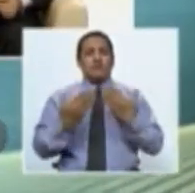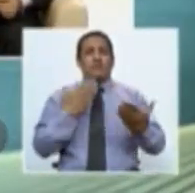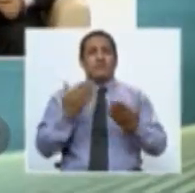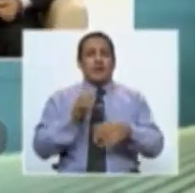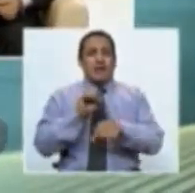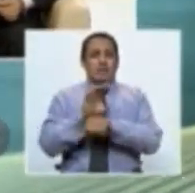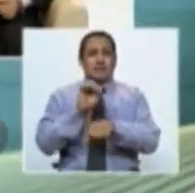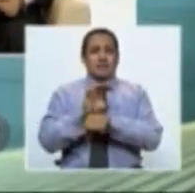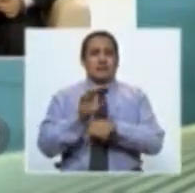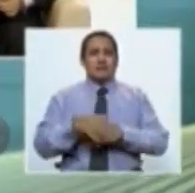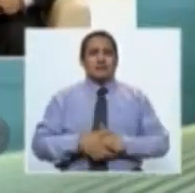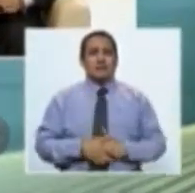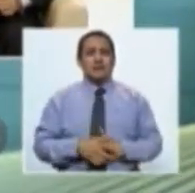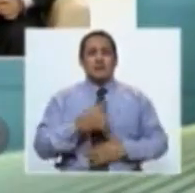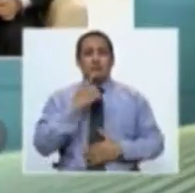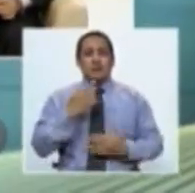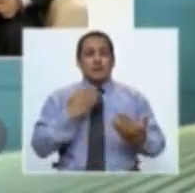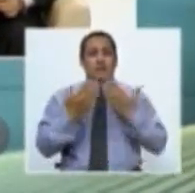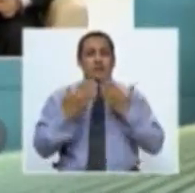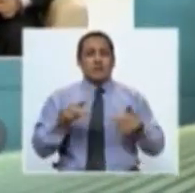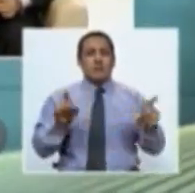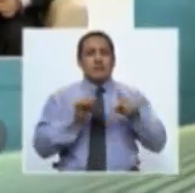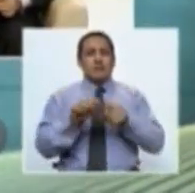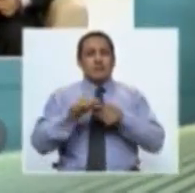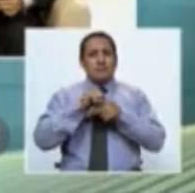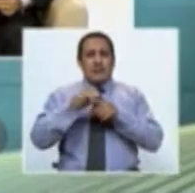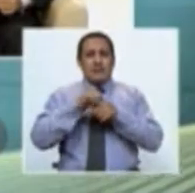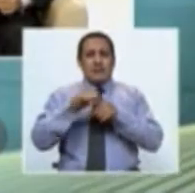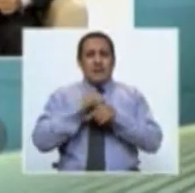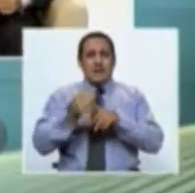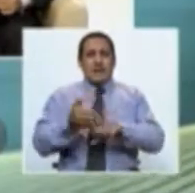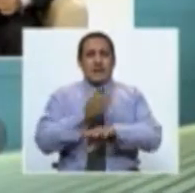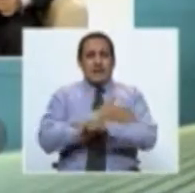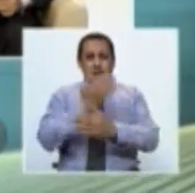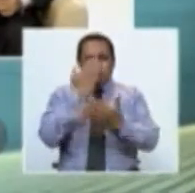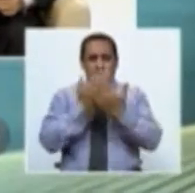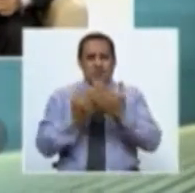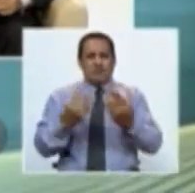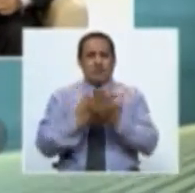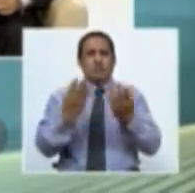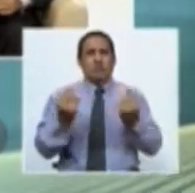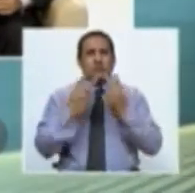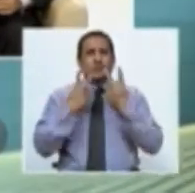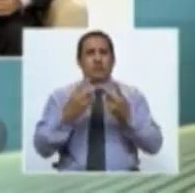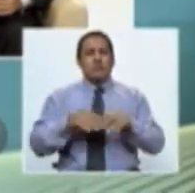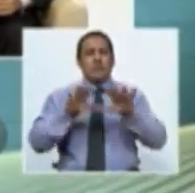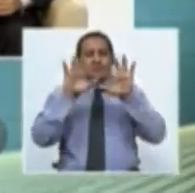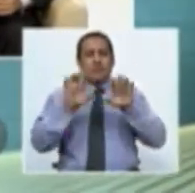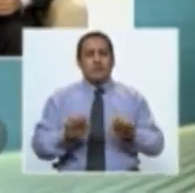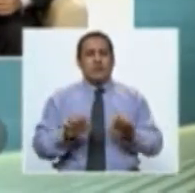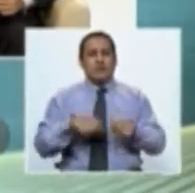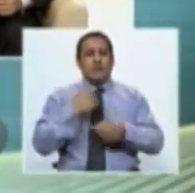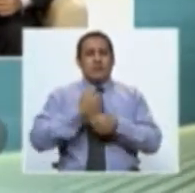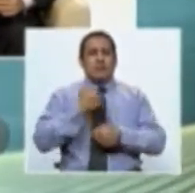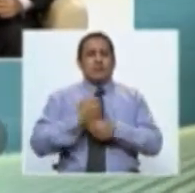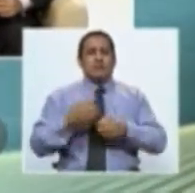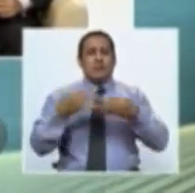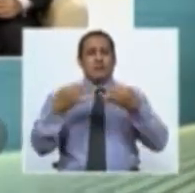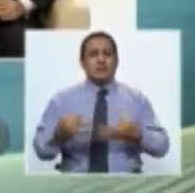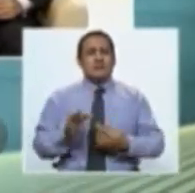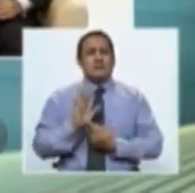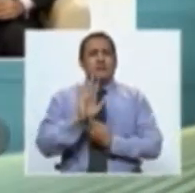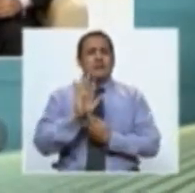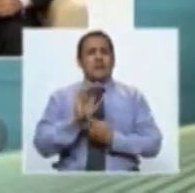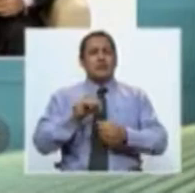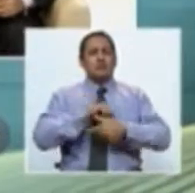de capacitarse, ¿no? Es una manera de capacitarse y de ensayar también frente a o de miras a una evaluación de desempeño prevista,